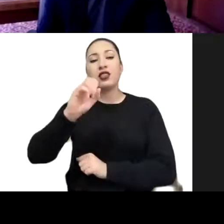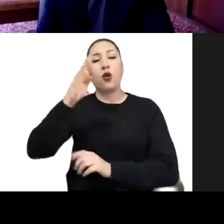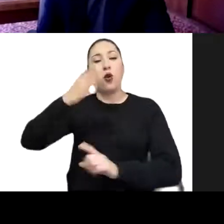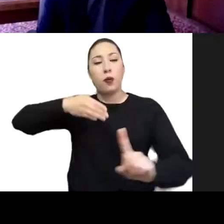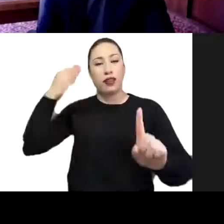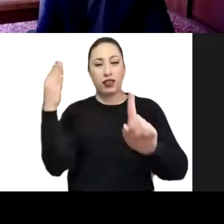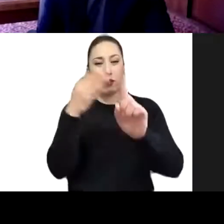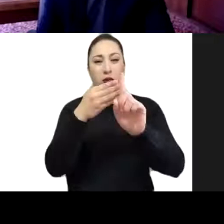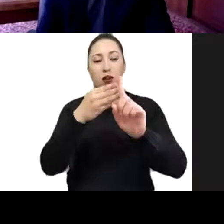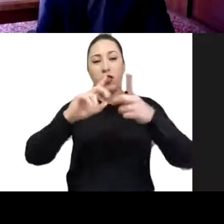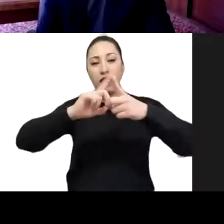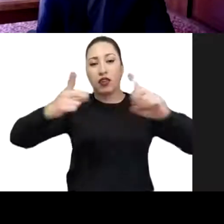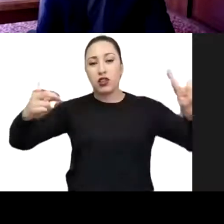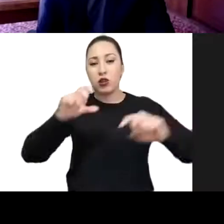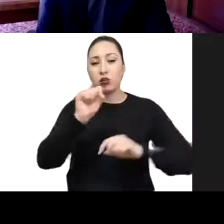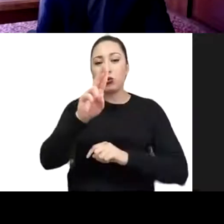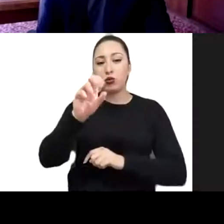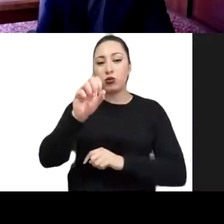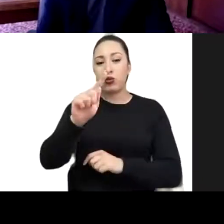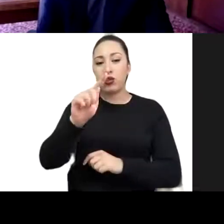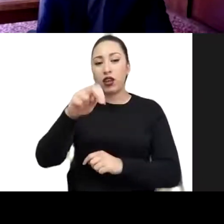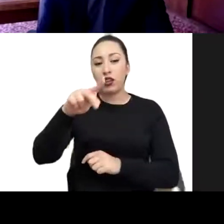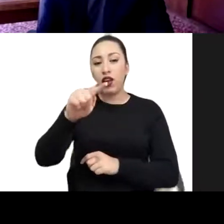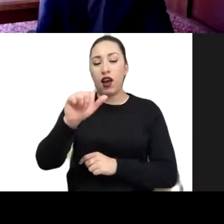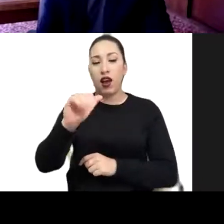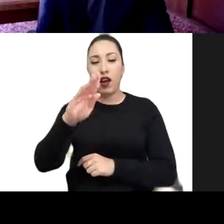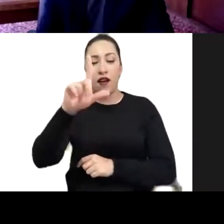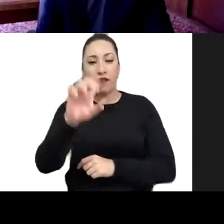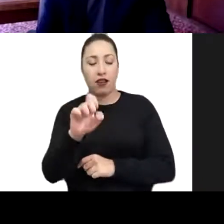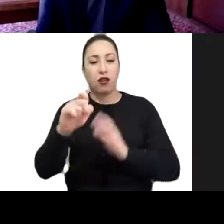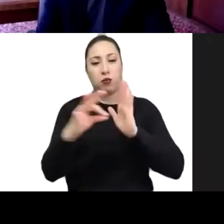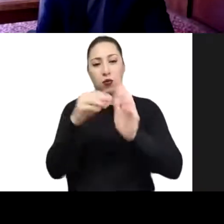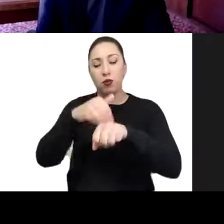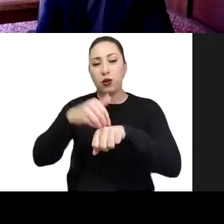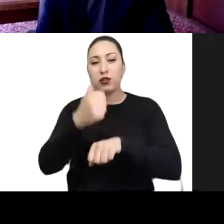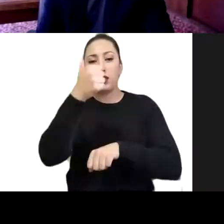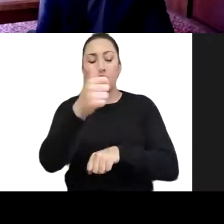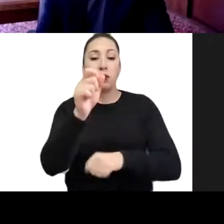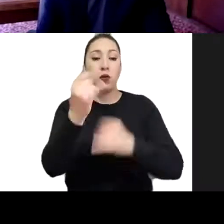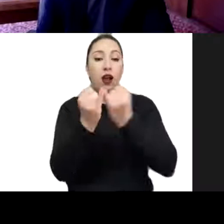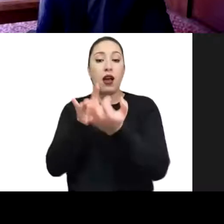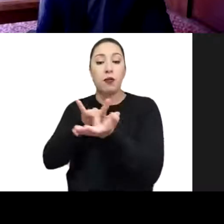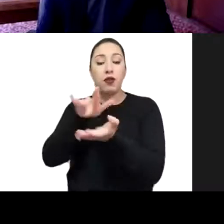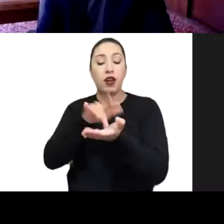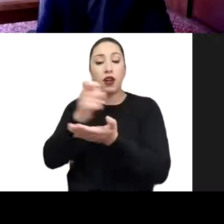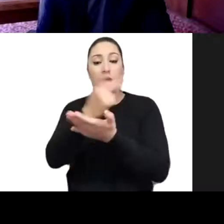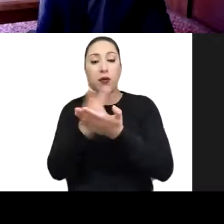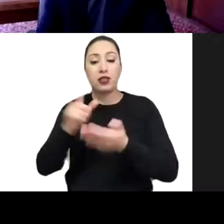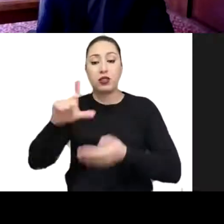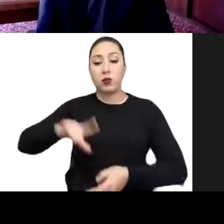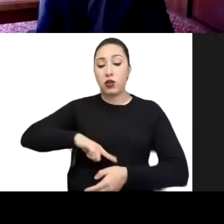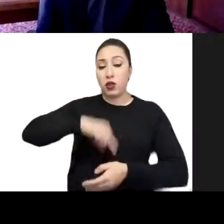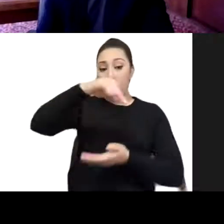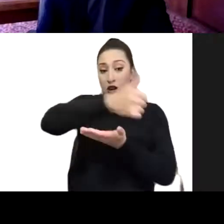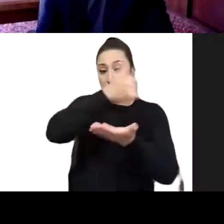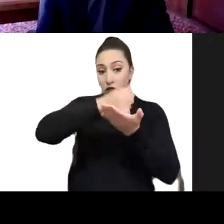saneamiento. Asimismo, alinear el aspecto regulatorio a los programas de gobierno. Actualmente, la Ciudad de México tiene en consulta el